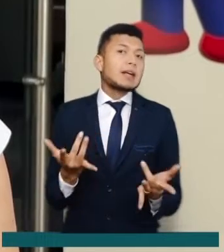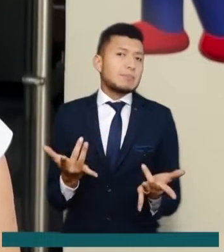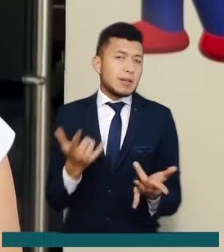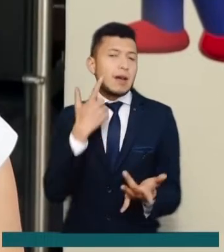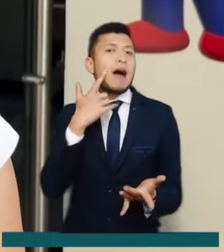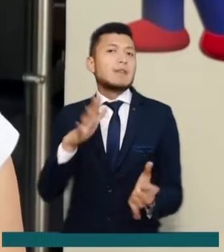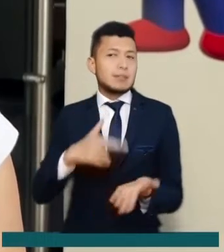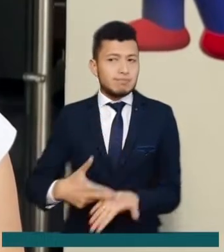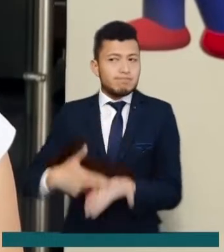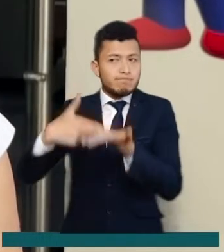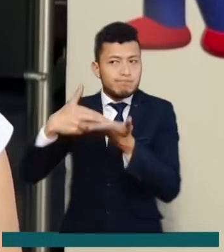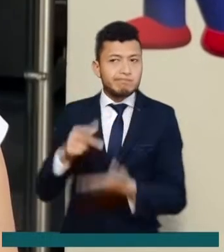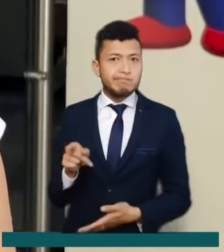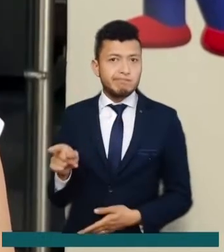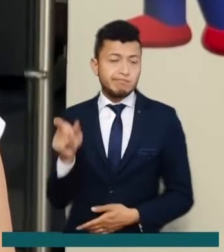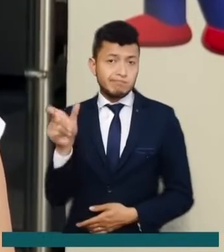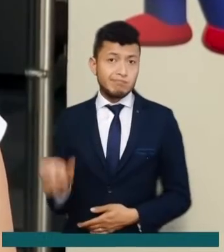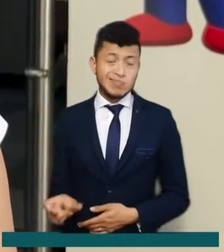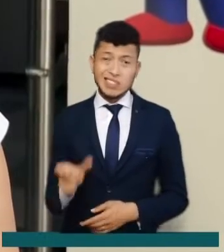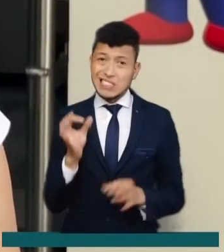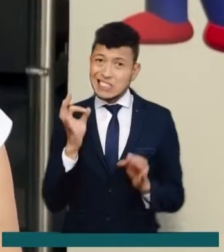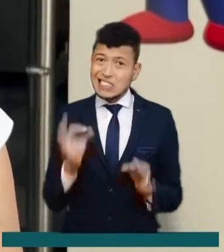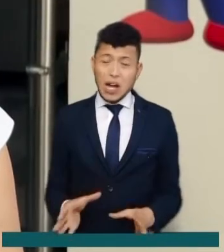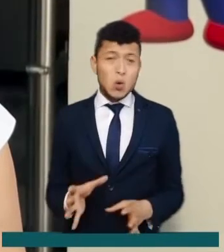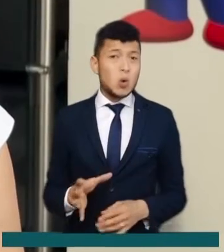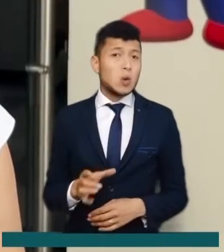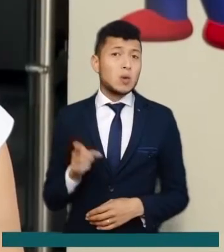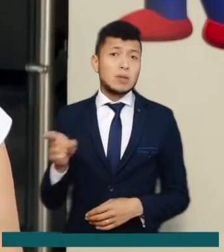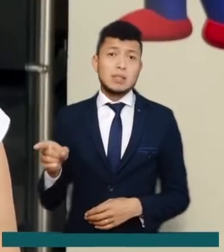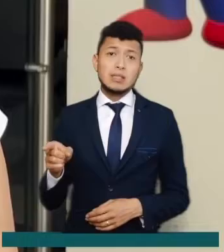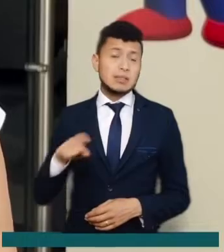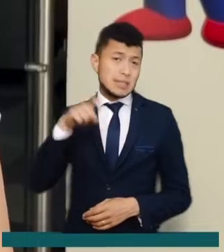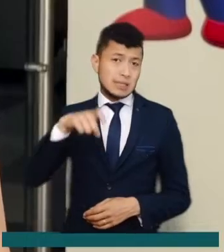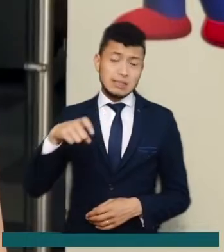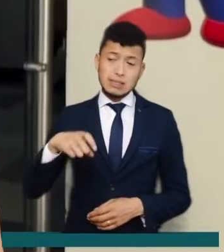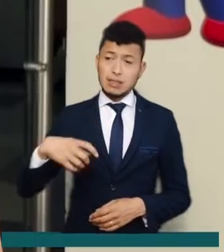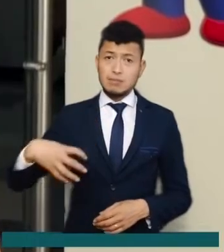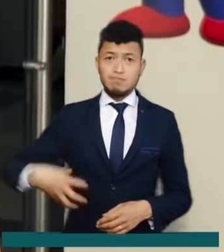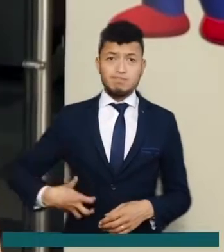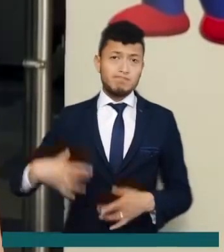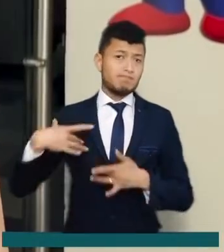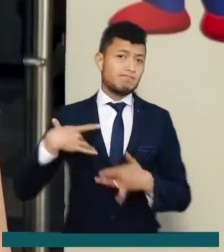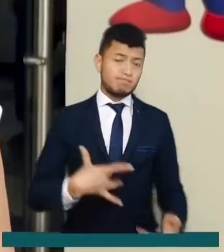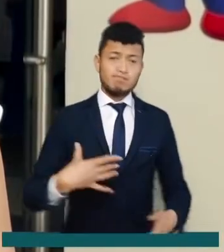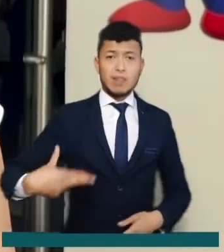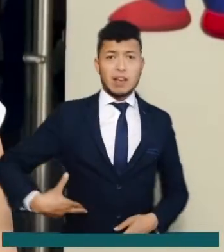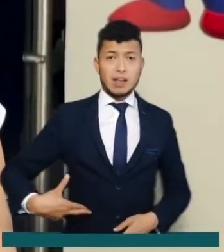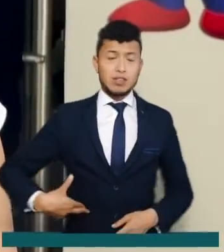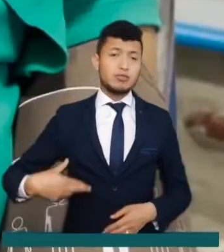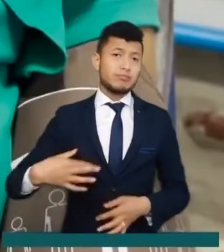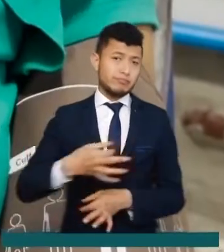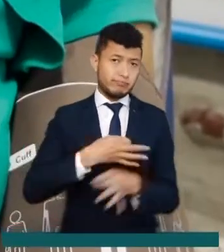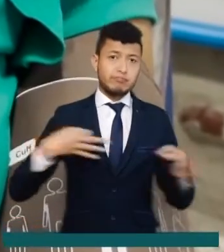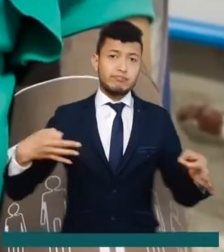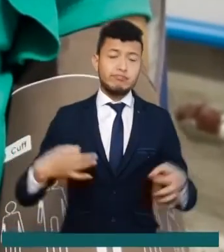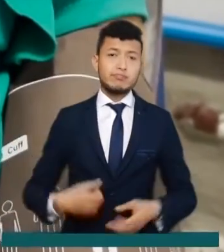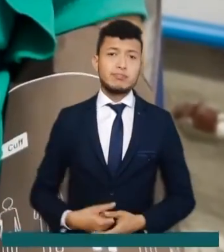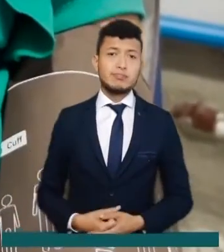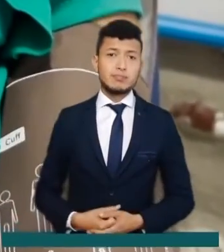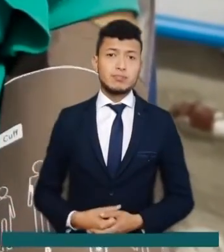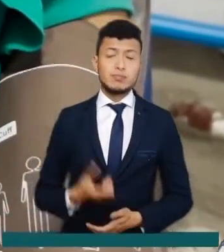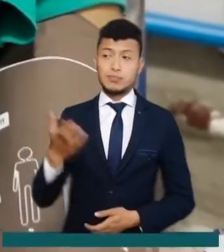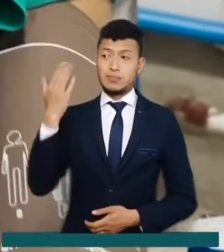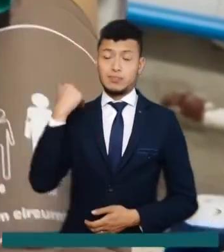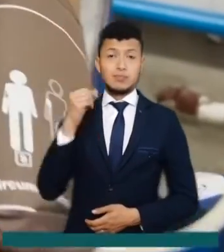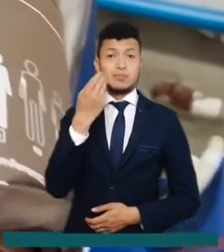lamentablemente estamos esperando a ver que se recupere, pero lo más seguro es que necesita una donación de riñón. El pasado 14